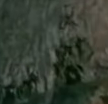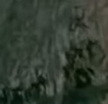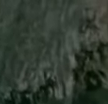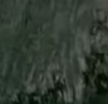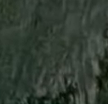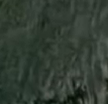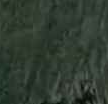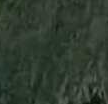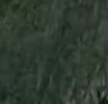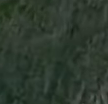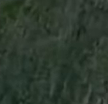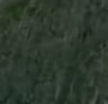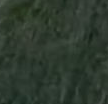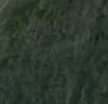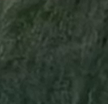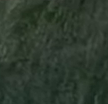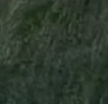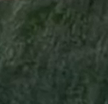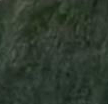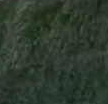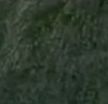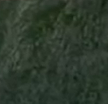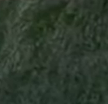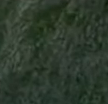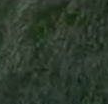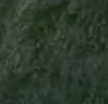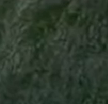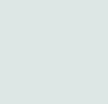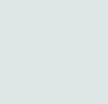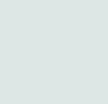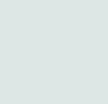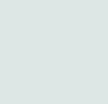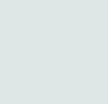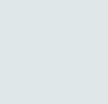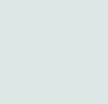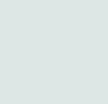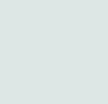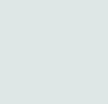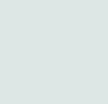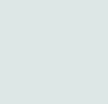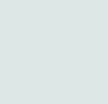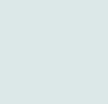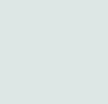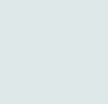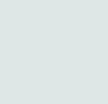en contenedores cerrados y fuera de su alcance. Gobierno de Nuevo León.